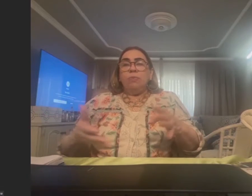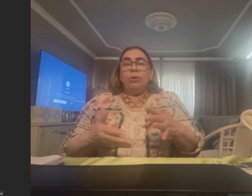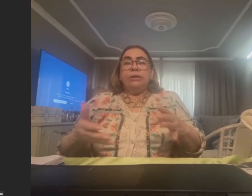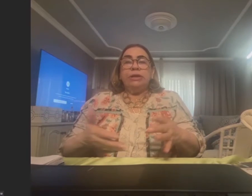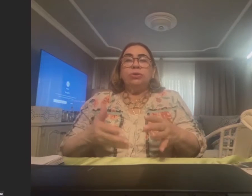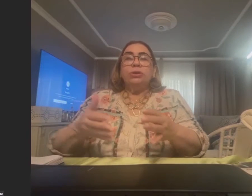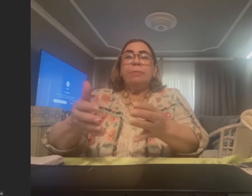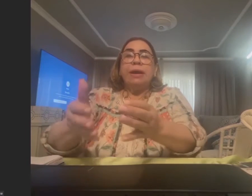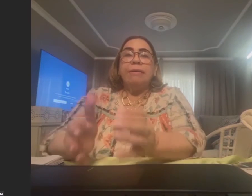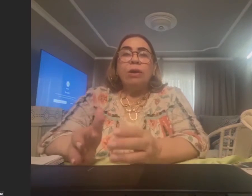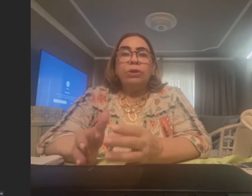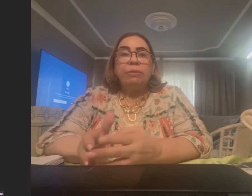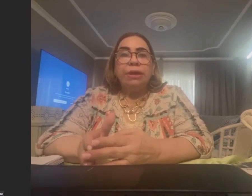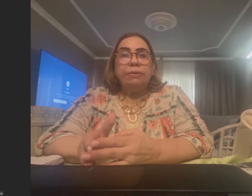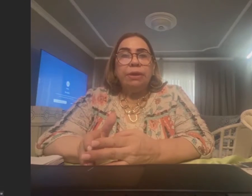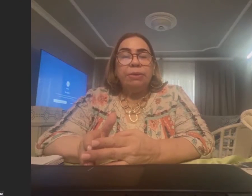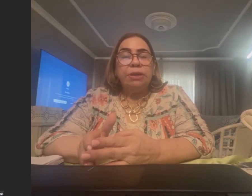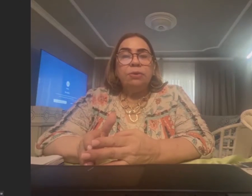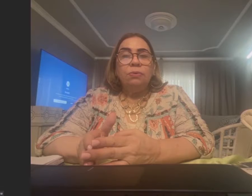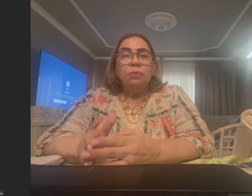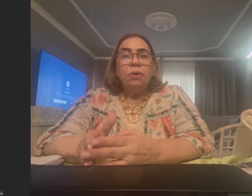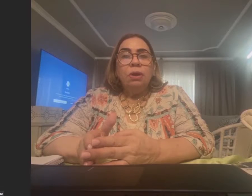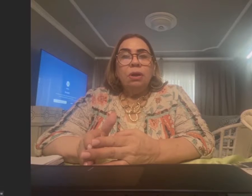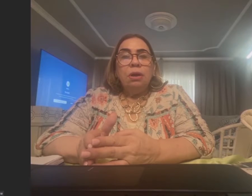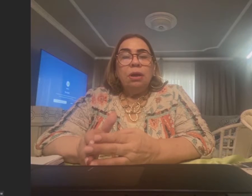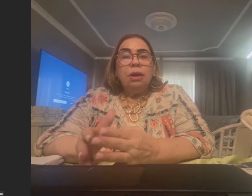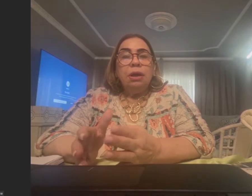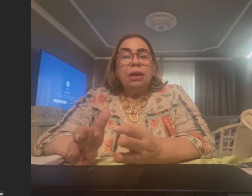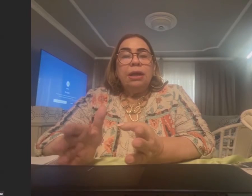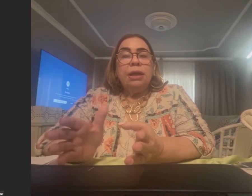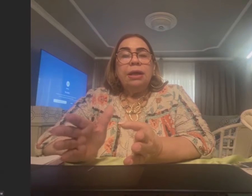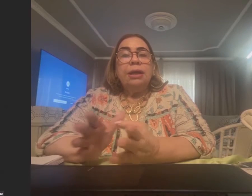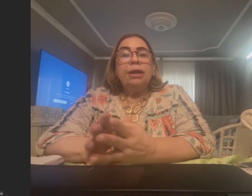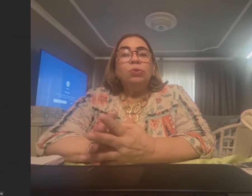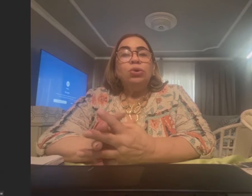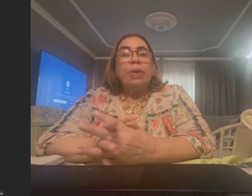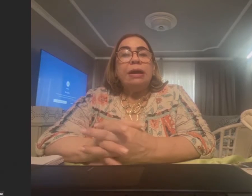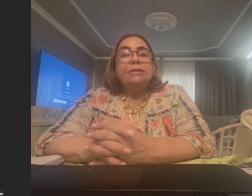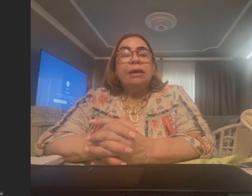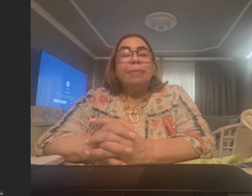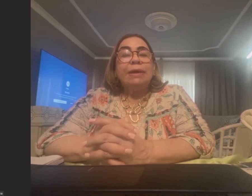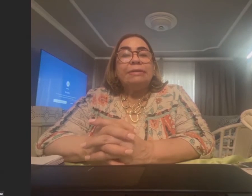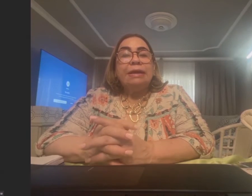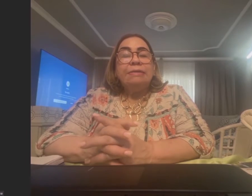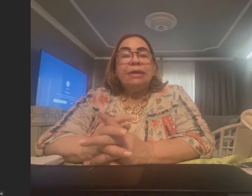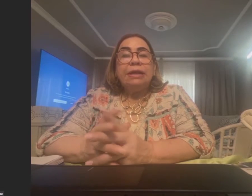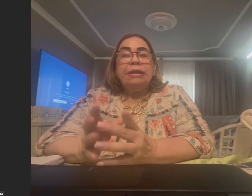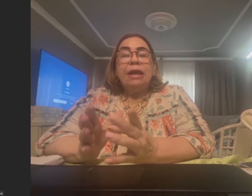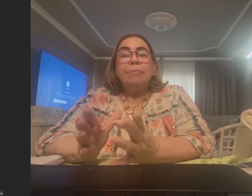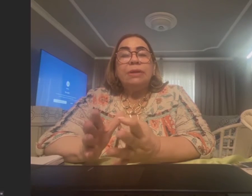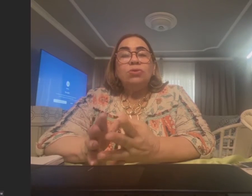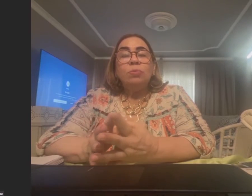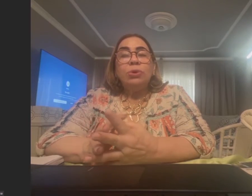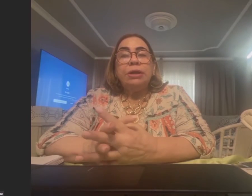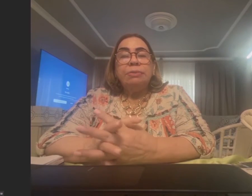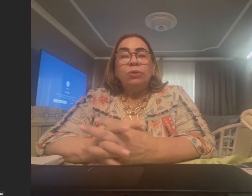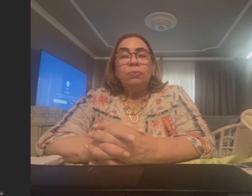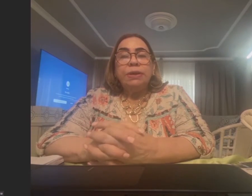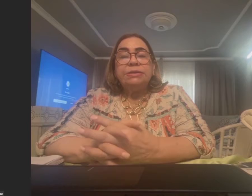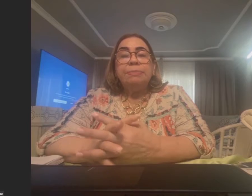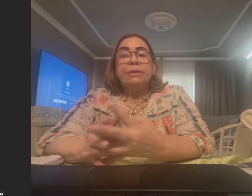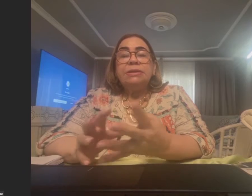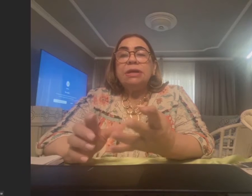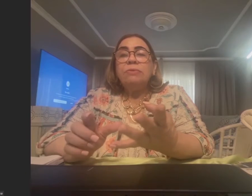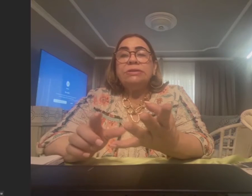y la dejó por dentro de para abajo del vehículo, uno va a echar para atrás y que la pasó por arriba